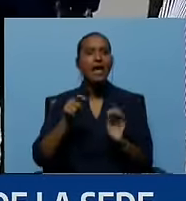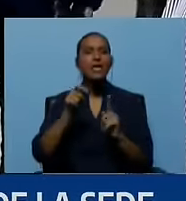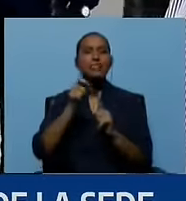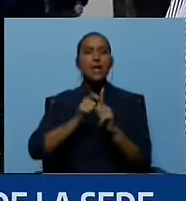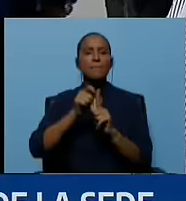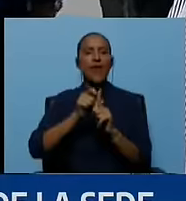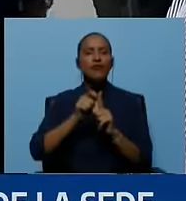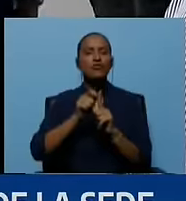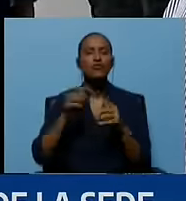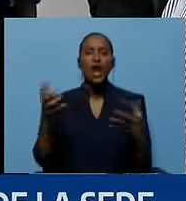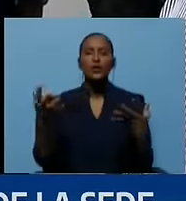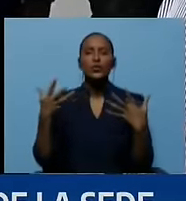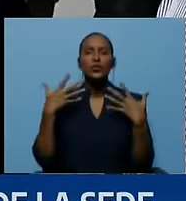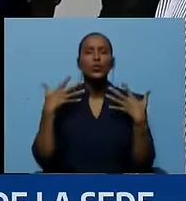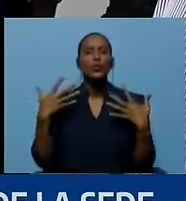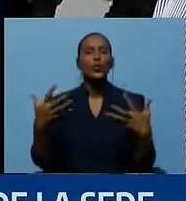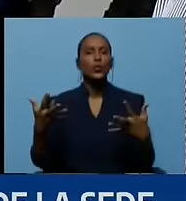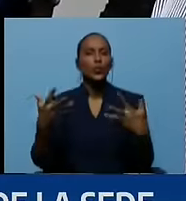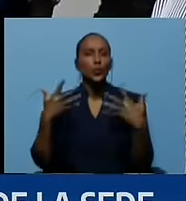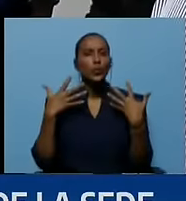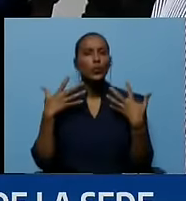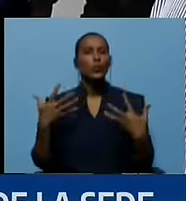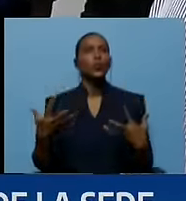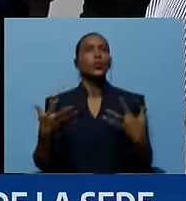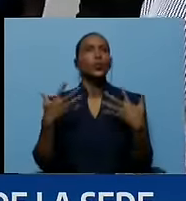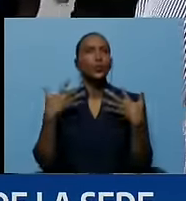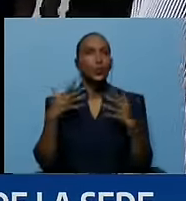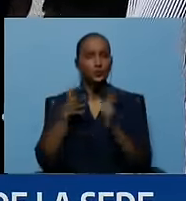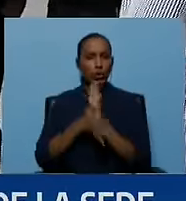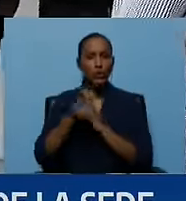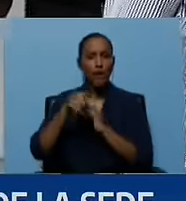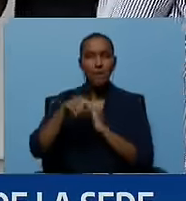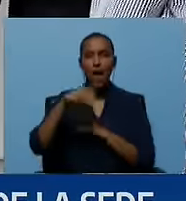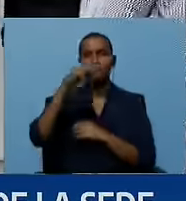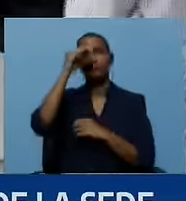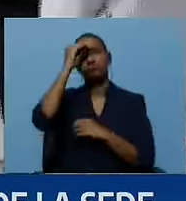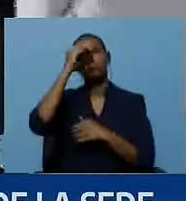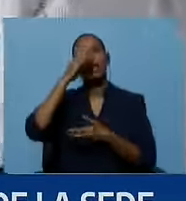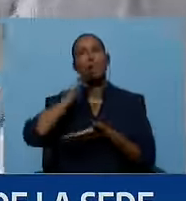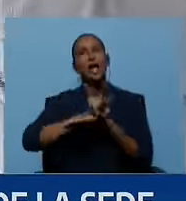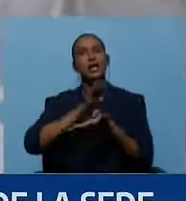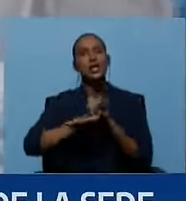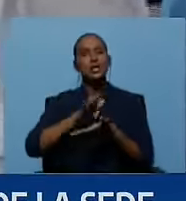la creatividad científica, para la comprensión científica. Sí. Veo aquí